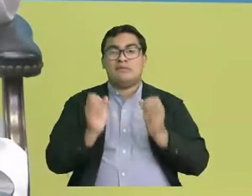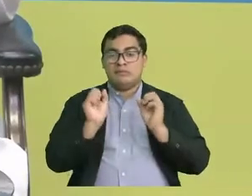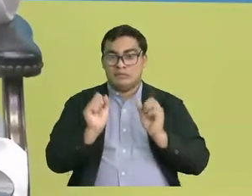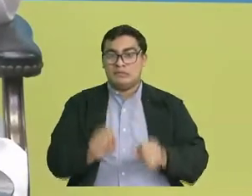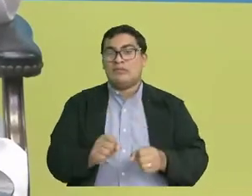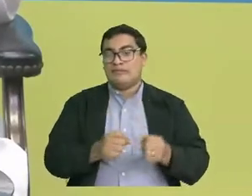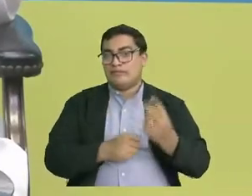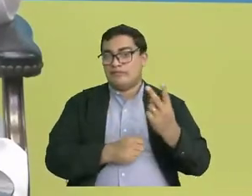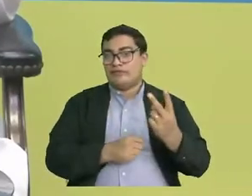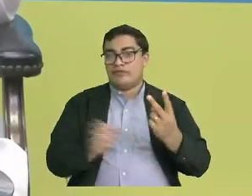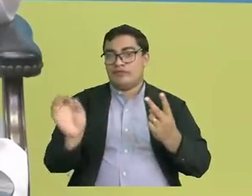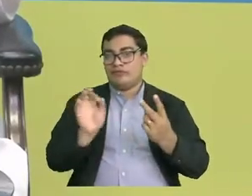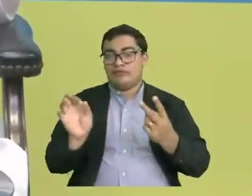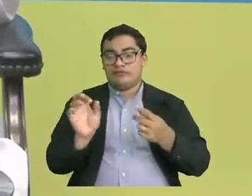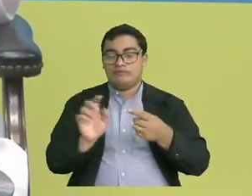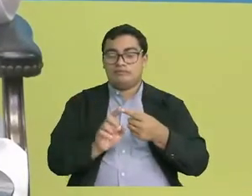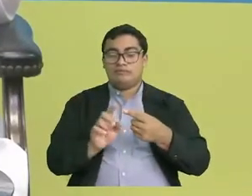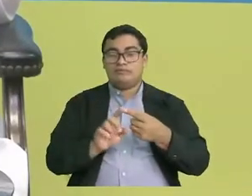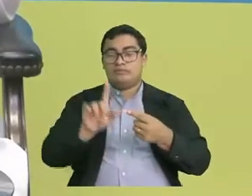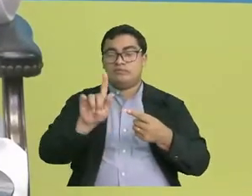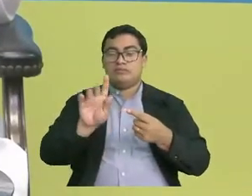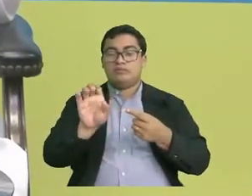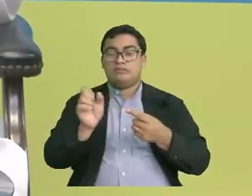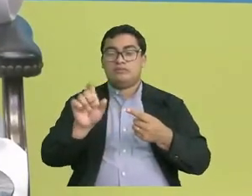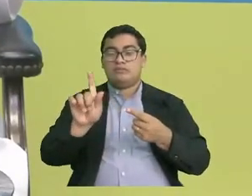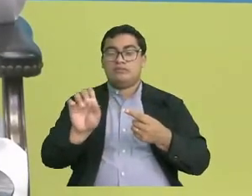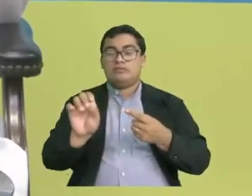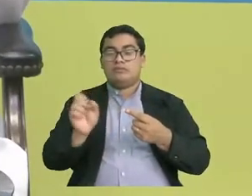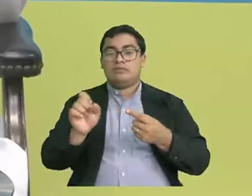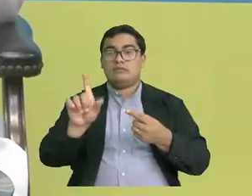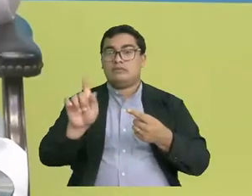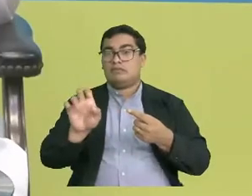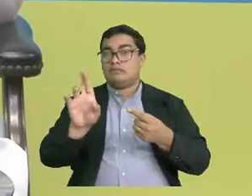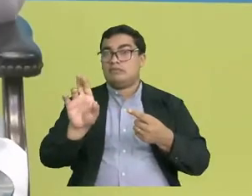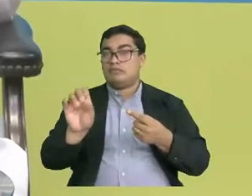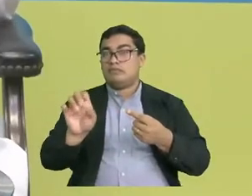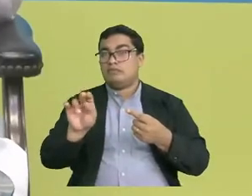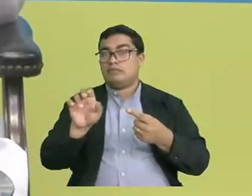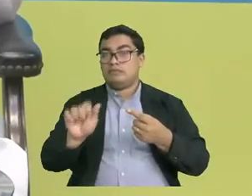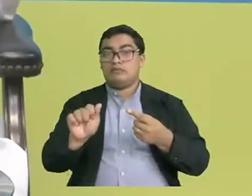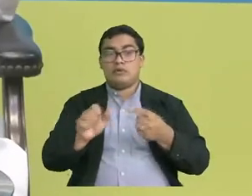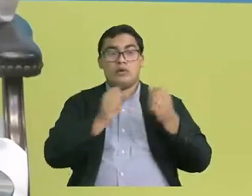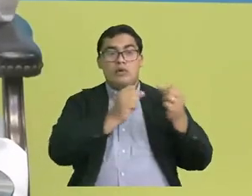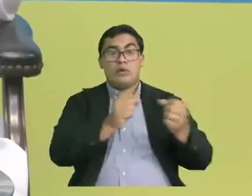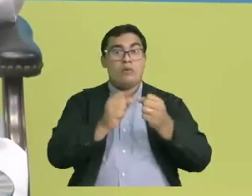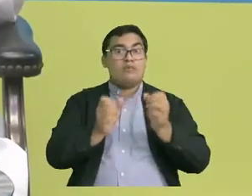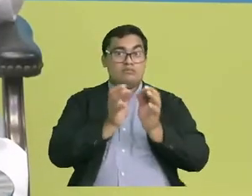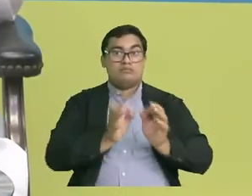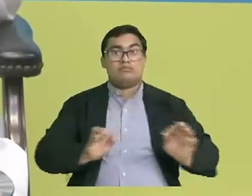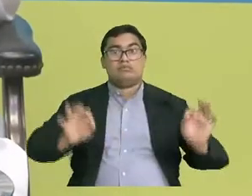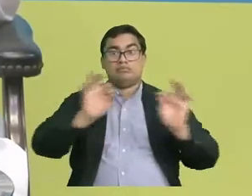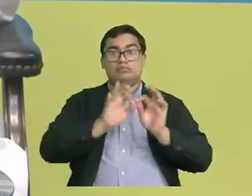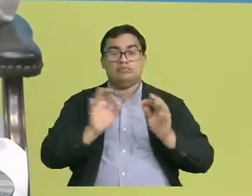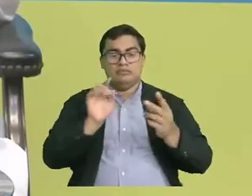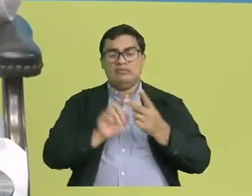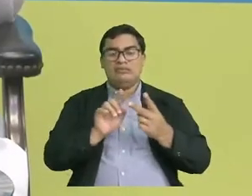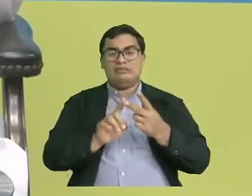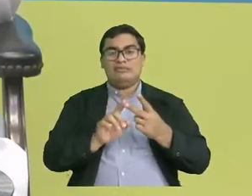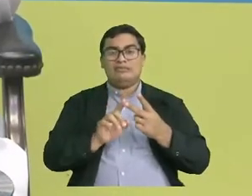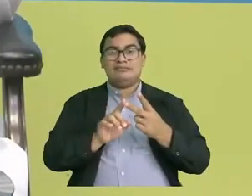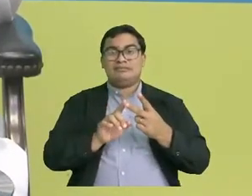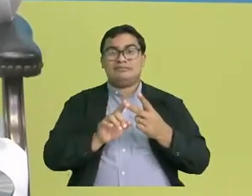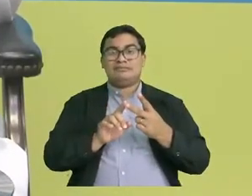hormonas. Una que se llama testosterona, que es la hormona masculina más importante, y otra que se